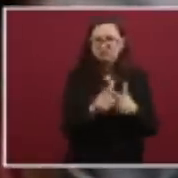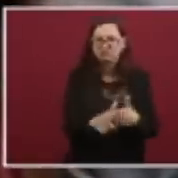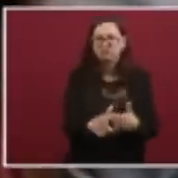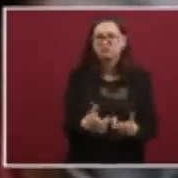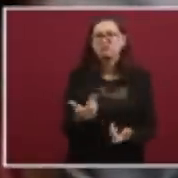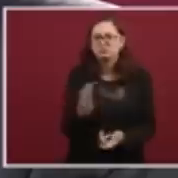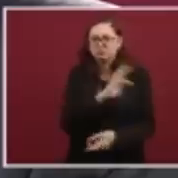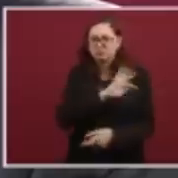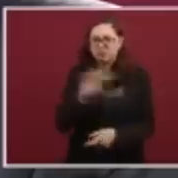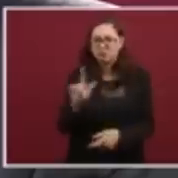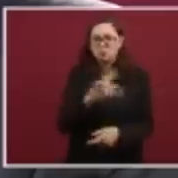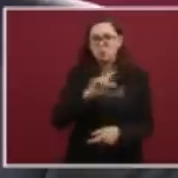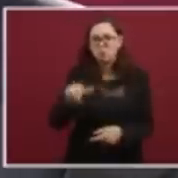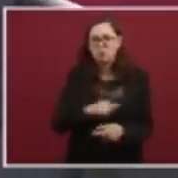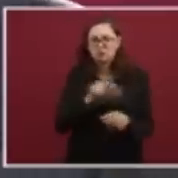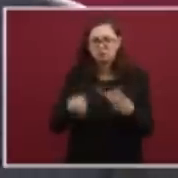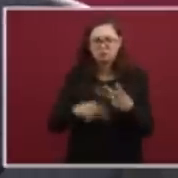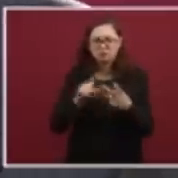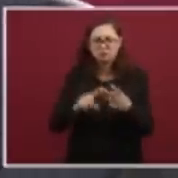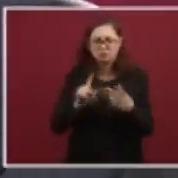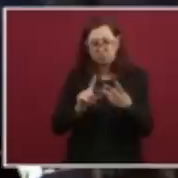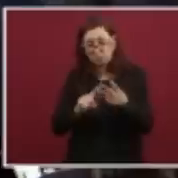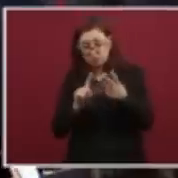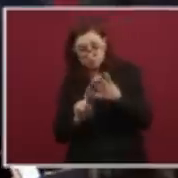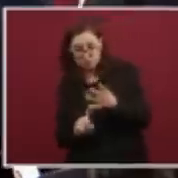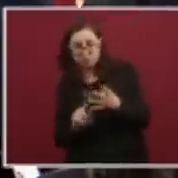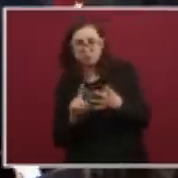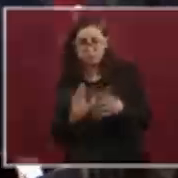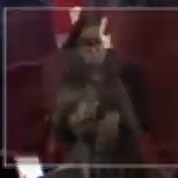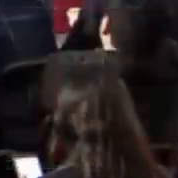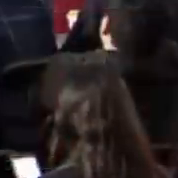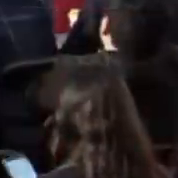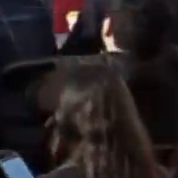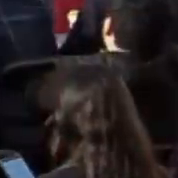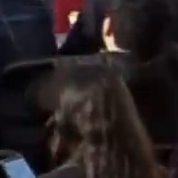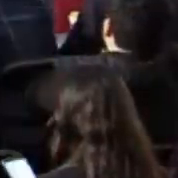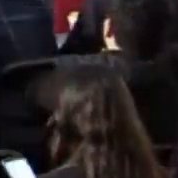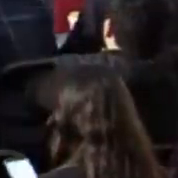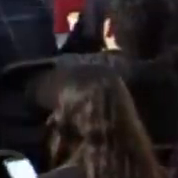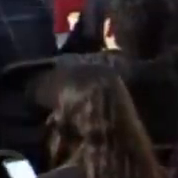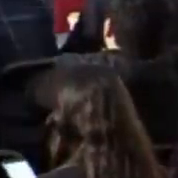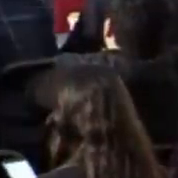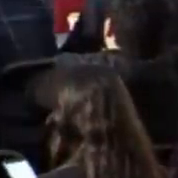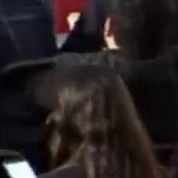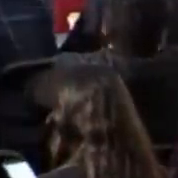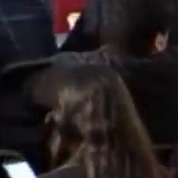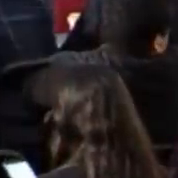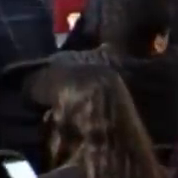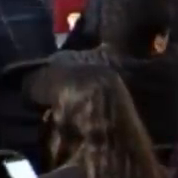me lo permite, después otras dos preguntas. Sí. Pues somos servidores públicos,